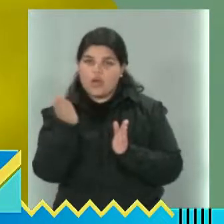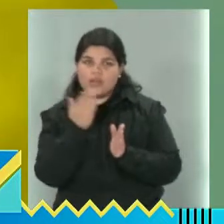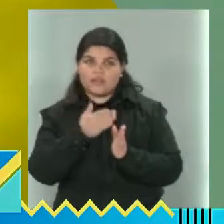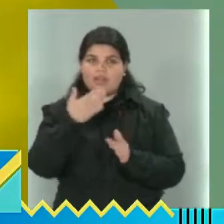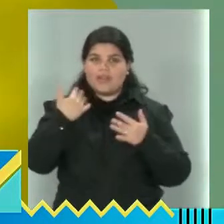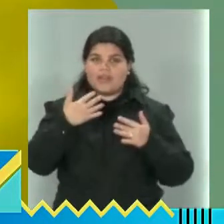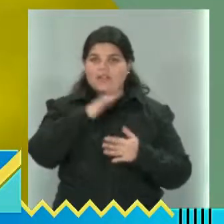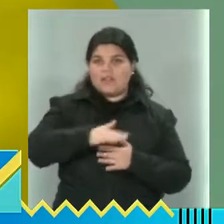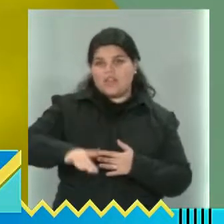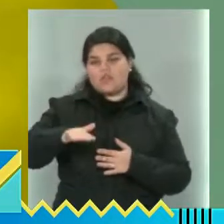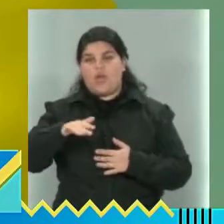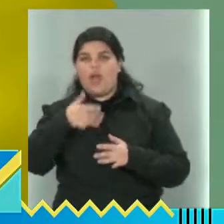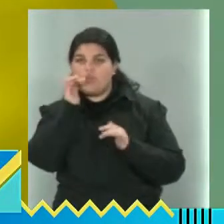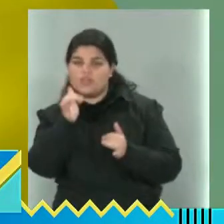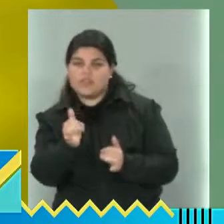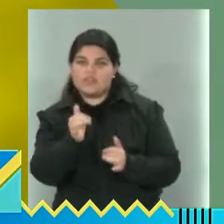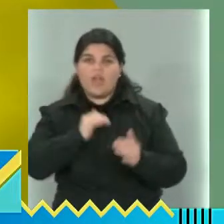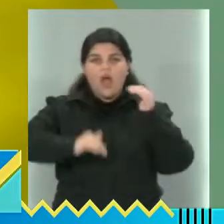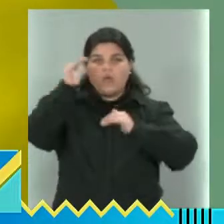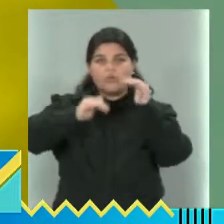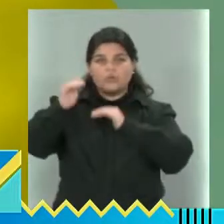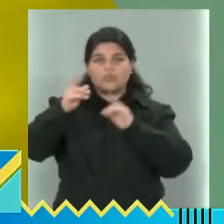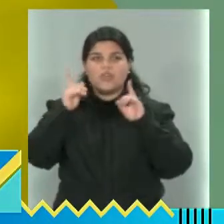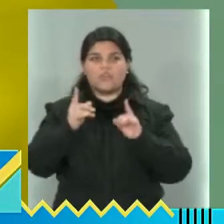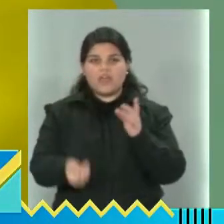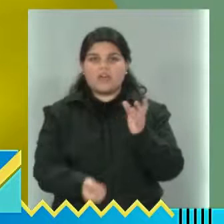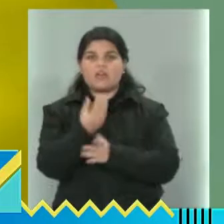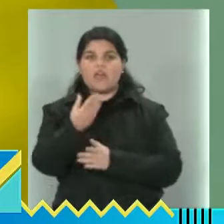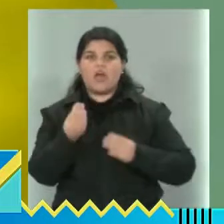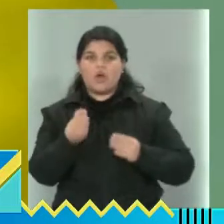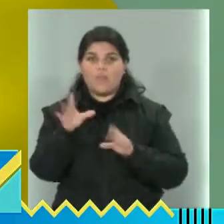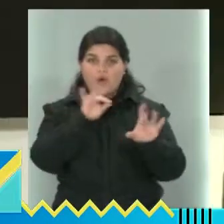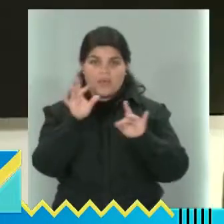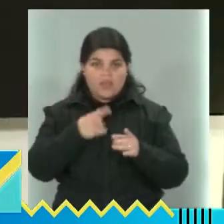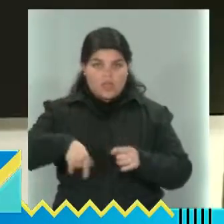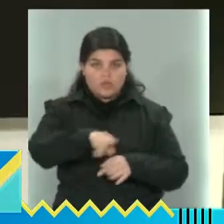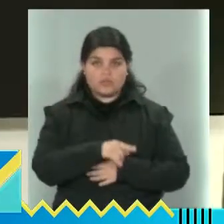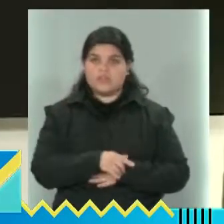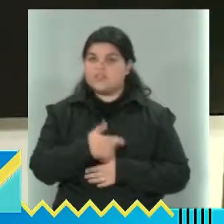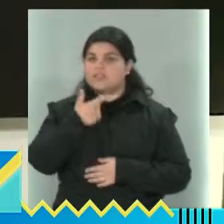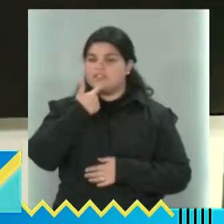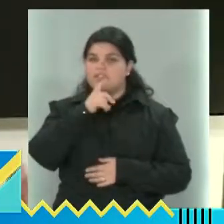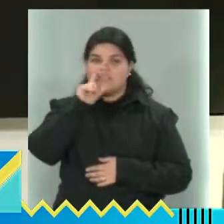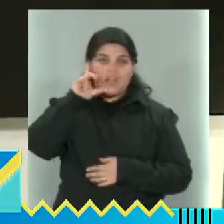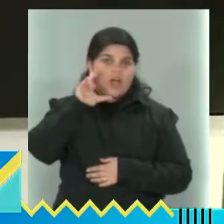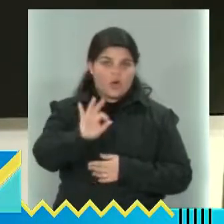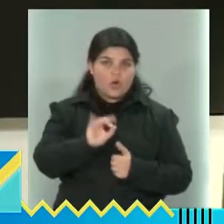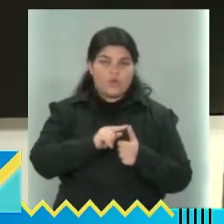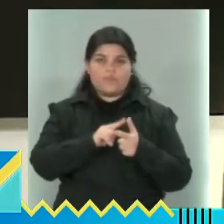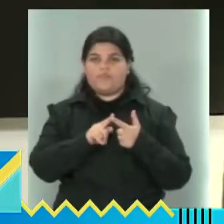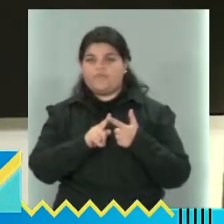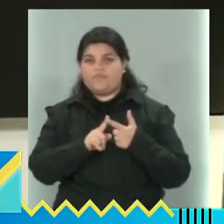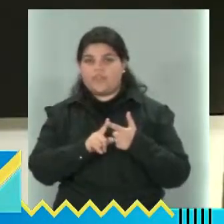hacen así. Y no solo eso, sino también el contexto en el que se crearon con los invitados. Exactamente. Santiago González Riga, Chanti,